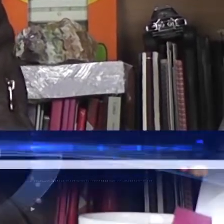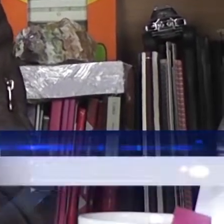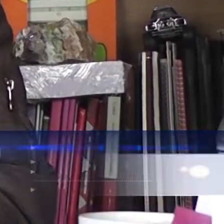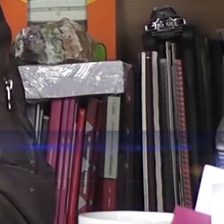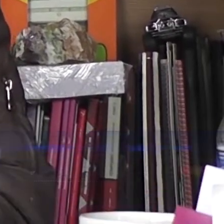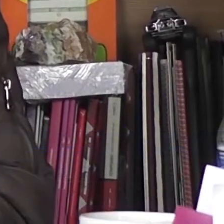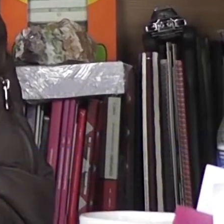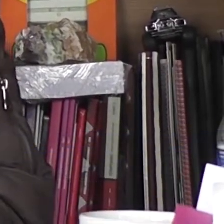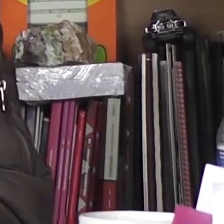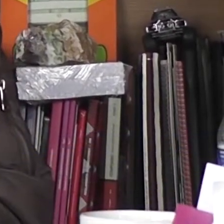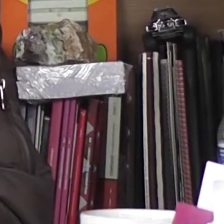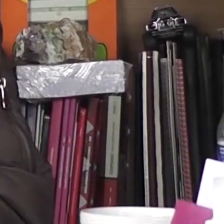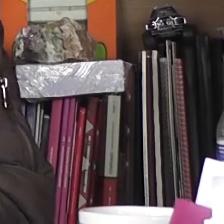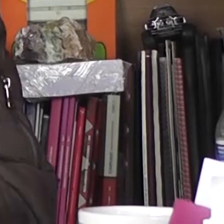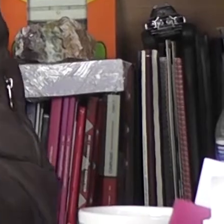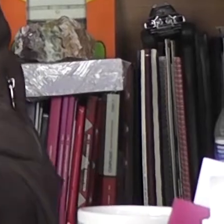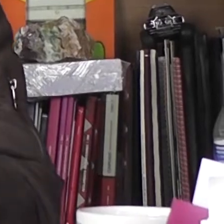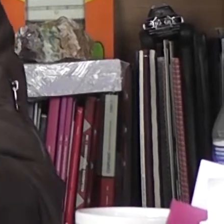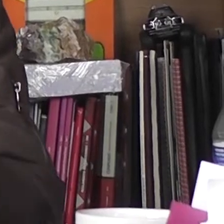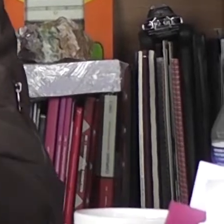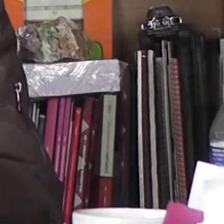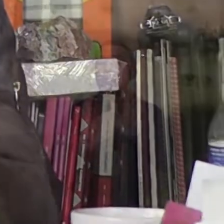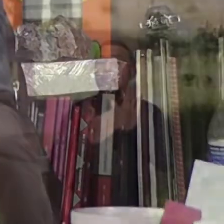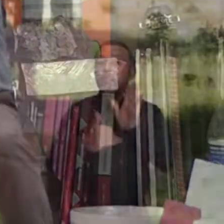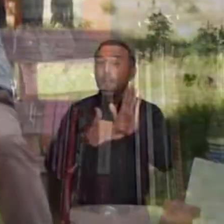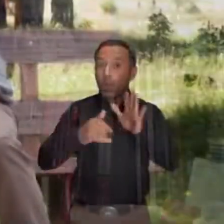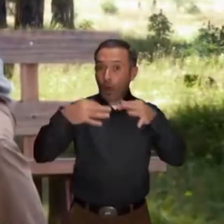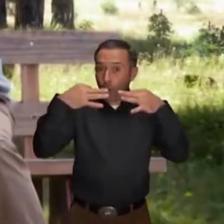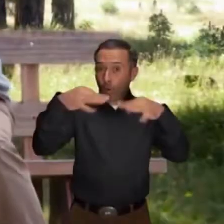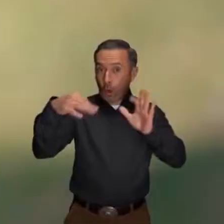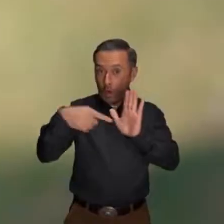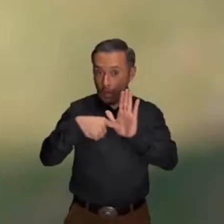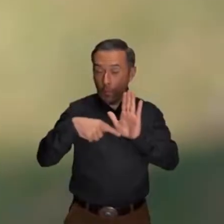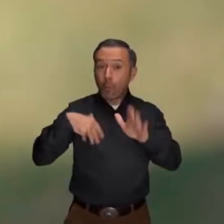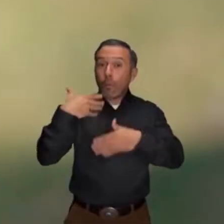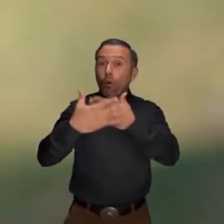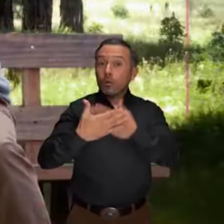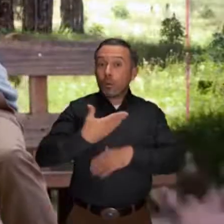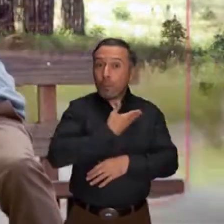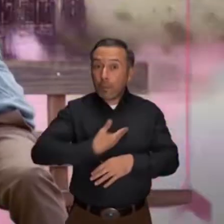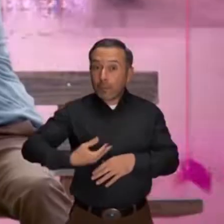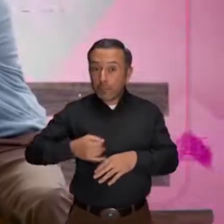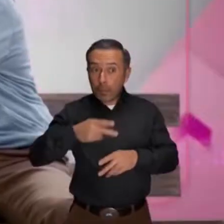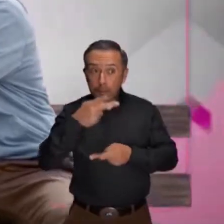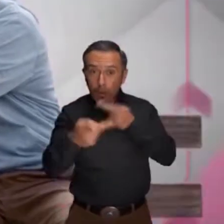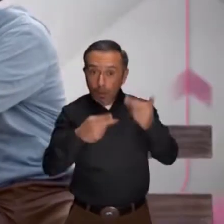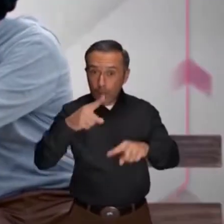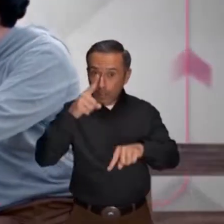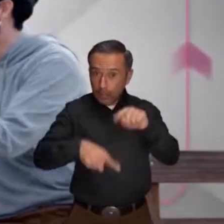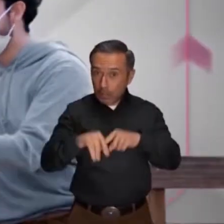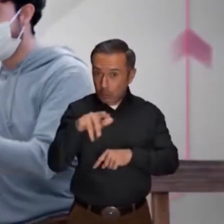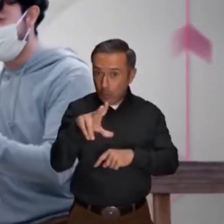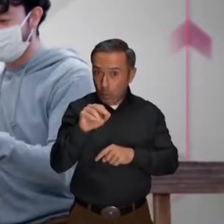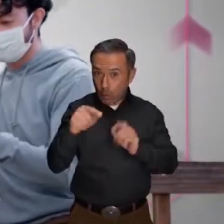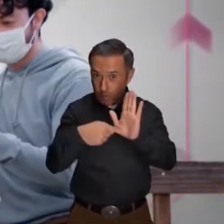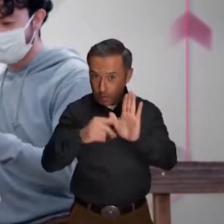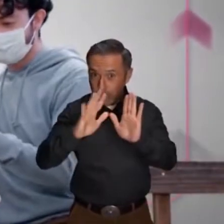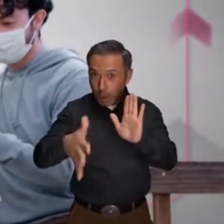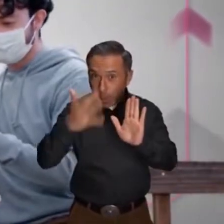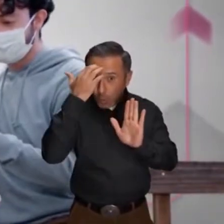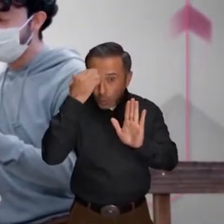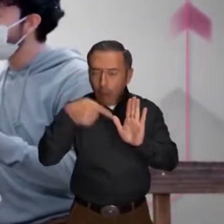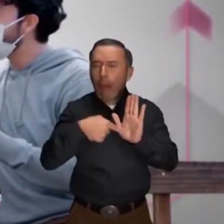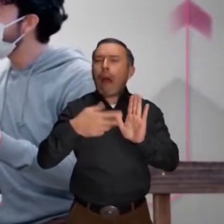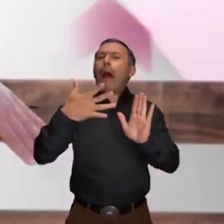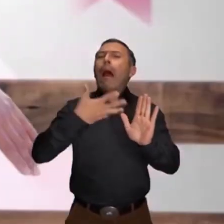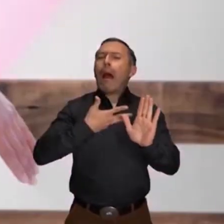nuevos spots y dando a conocer algunas otras actividades que se van a estar realizando tendientes a la promoción de esta actividad nada más que